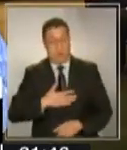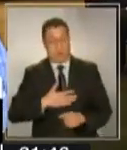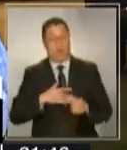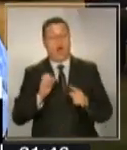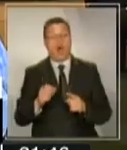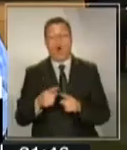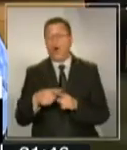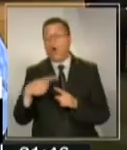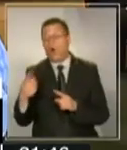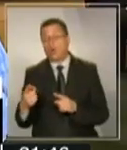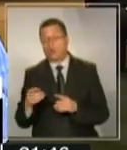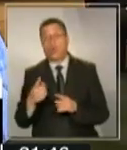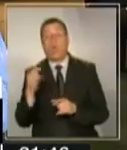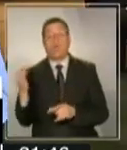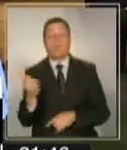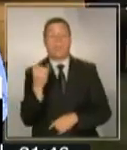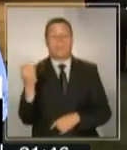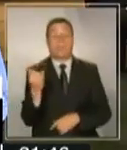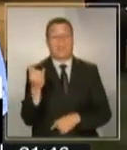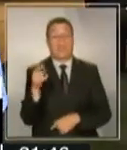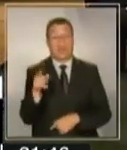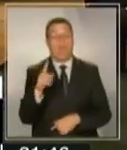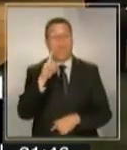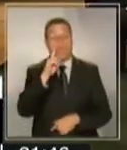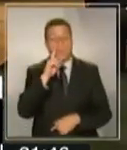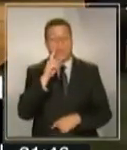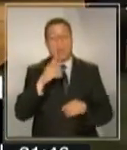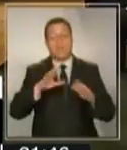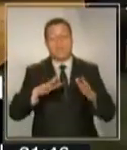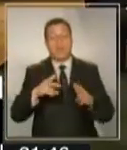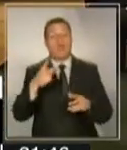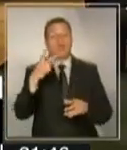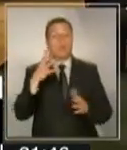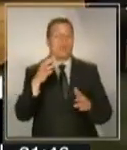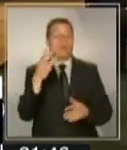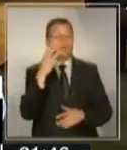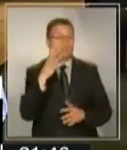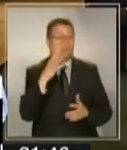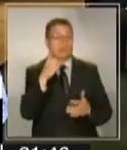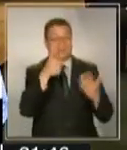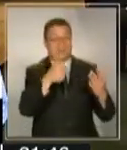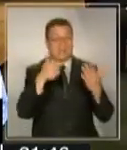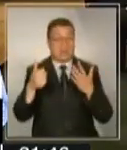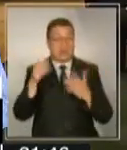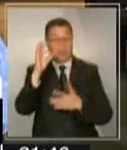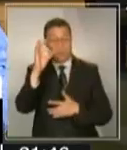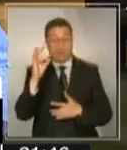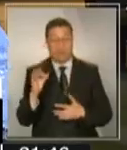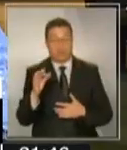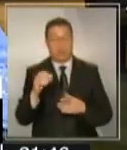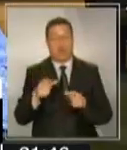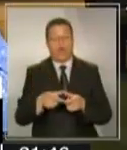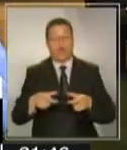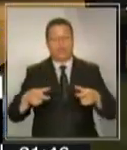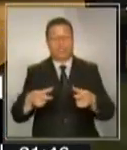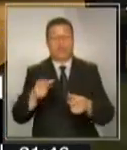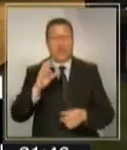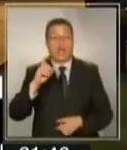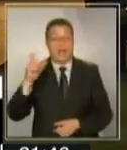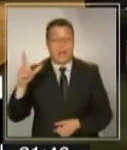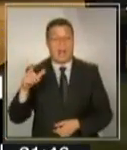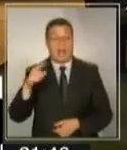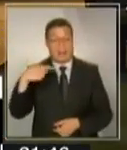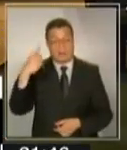algún candidato independiente que tenga a lo menos 2/3 del Consejo General convocado para el mes de enero, el primero,